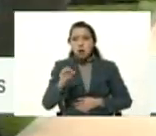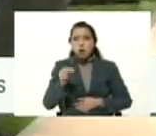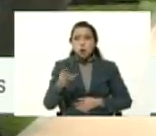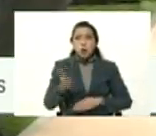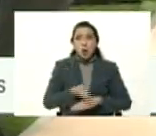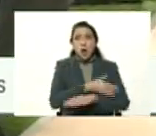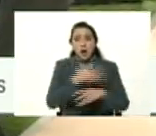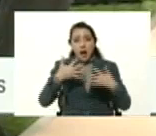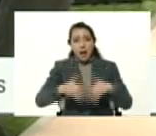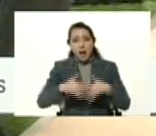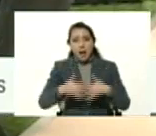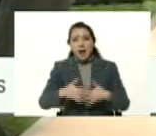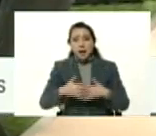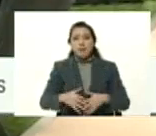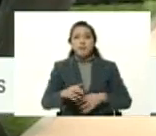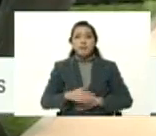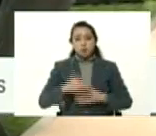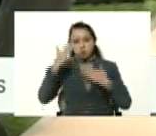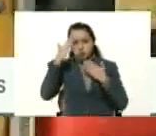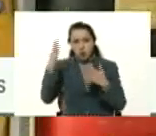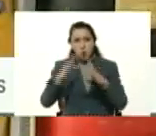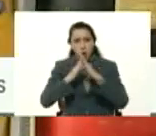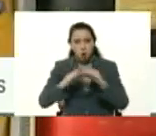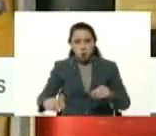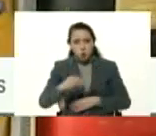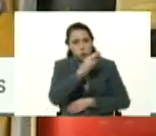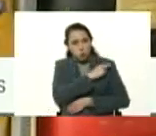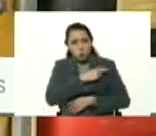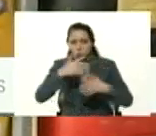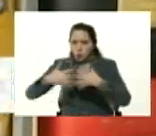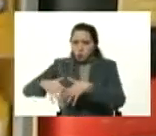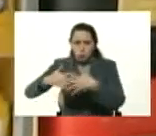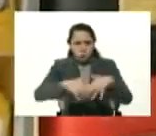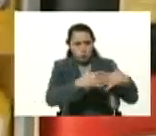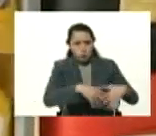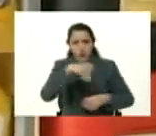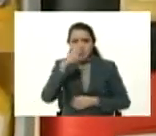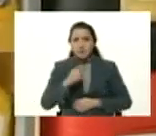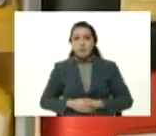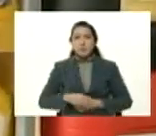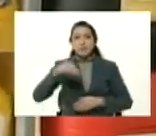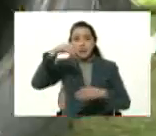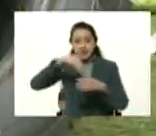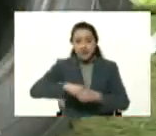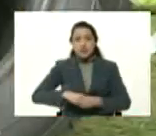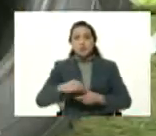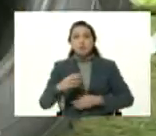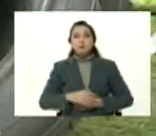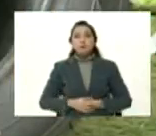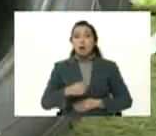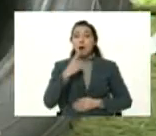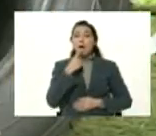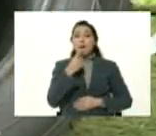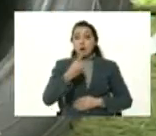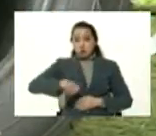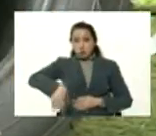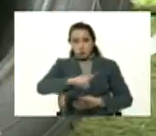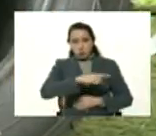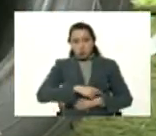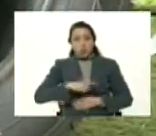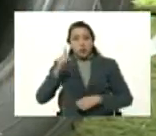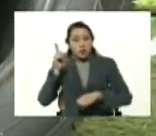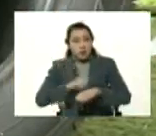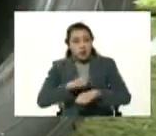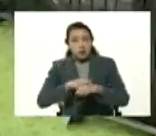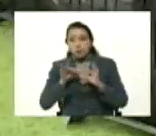época. Mis saludos a todos los empresarios, empresarias. Y les digo, es tiempo